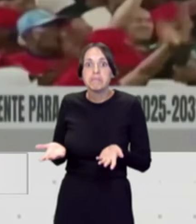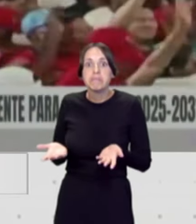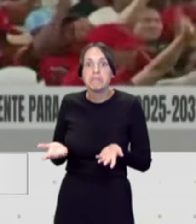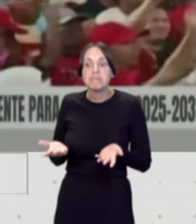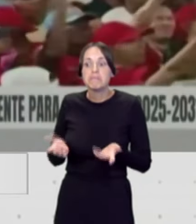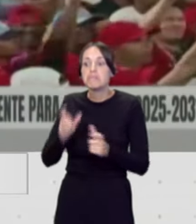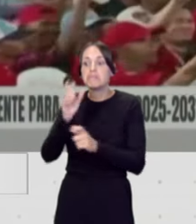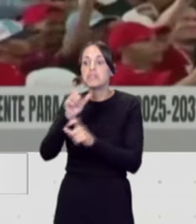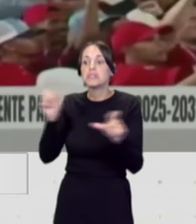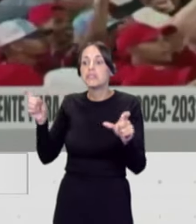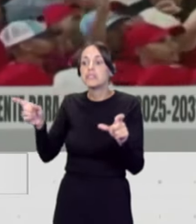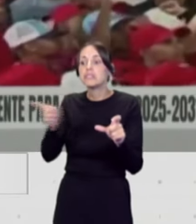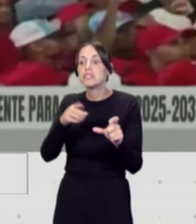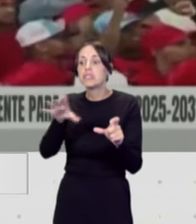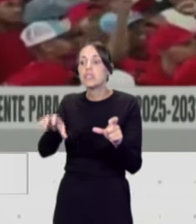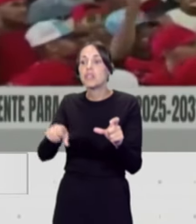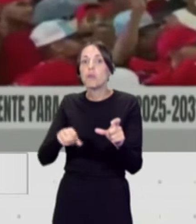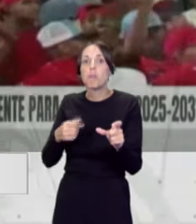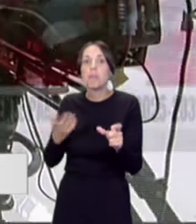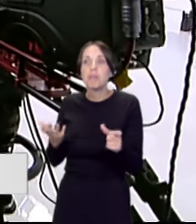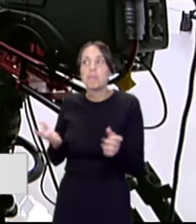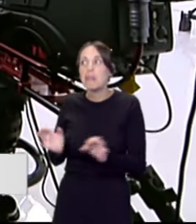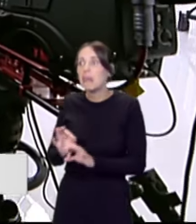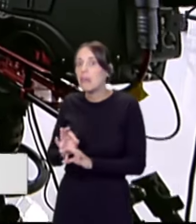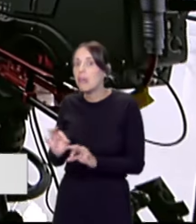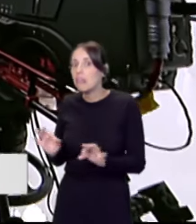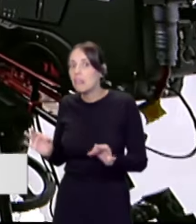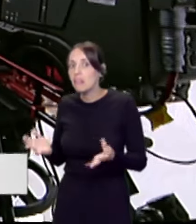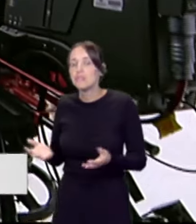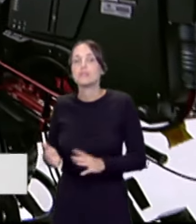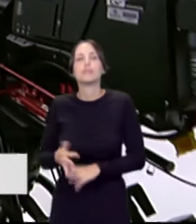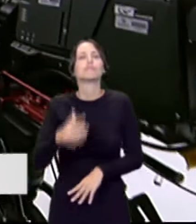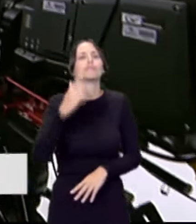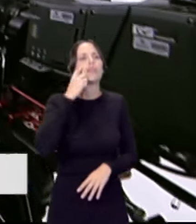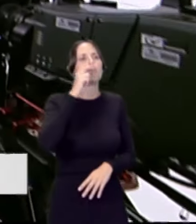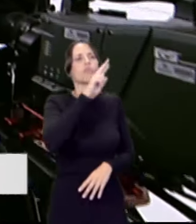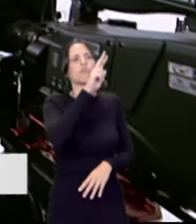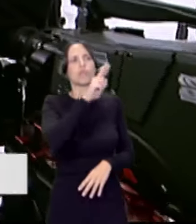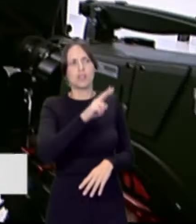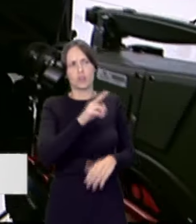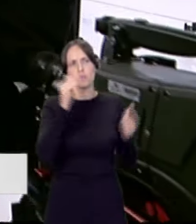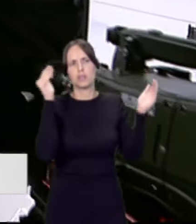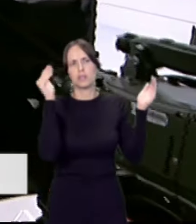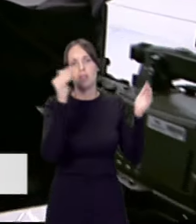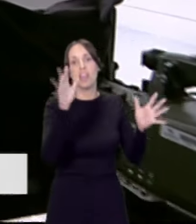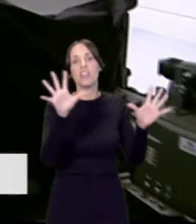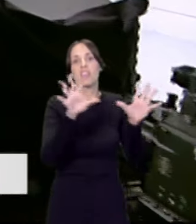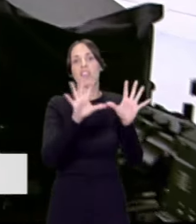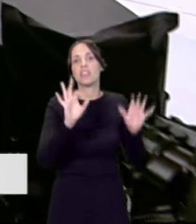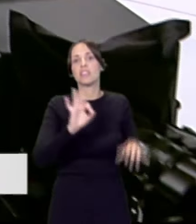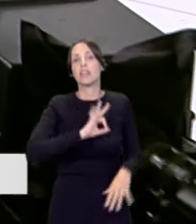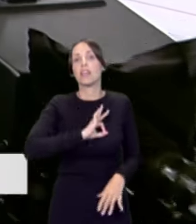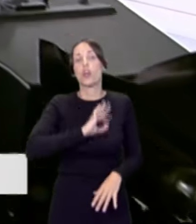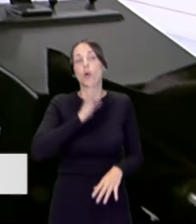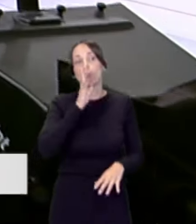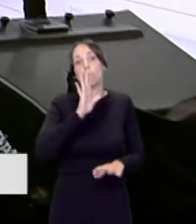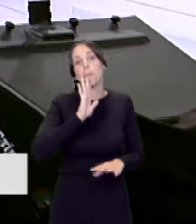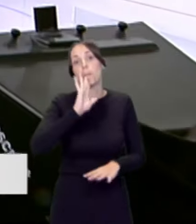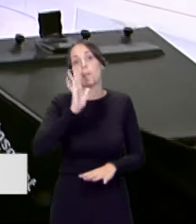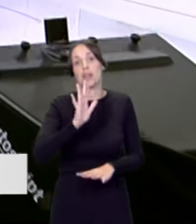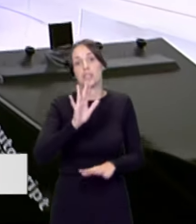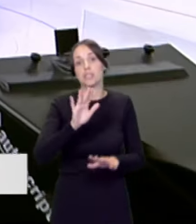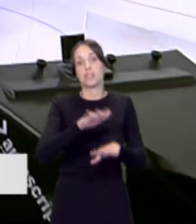gente. Nada, o casi nada. Bueno, pues vamos a ver qué ocurre en Venezuela con la mirada puesta ese 10 de enero, ¿no? Que es el día de la toma de posesión. Edmundo González,